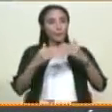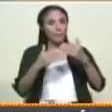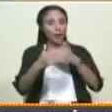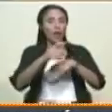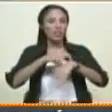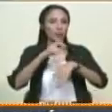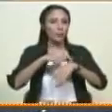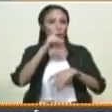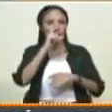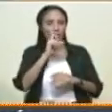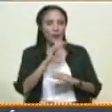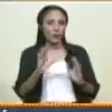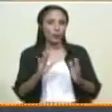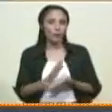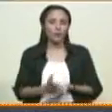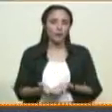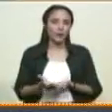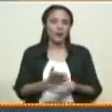Entonces,